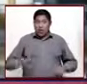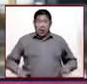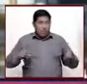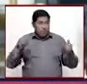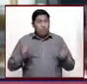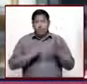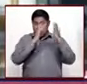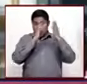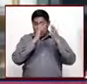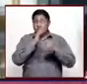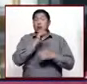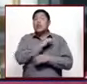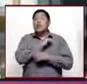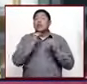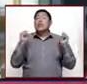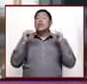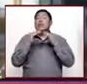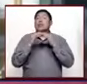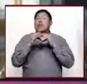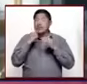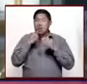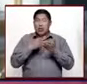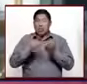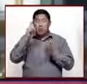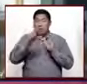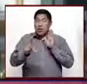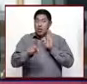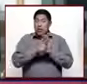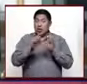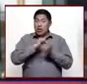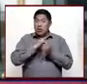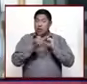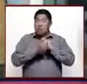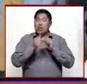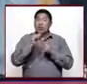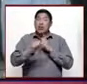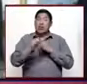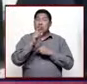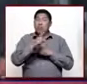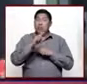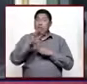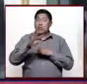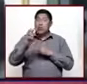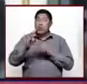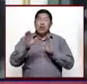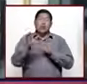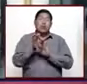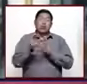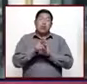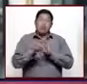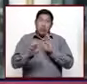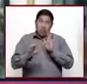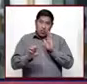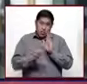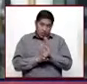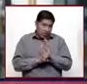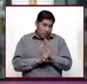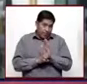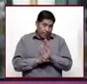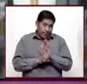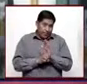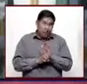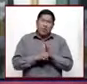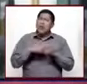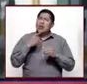los diputados y senadores a aprobar una ley para modificar el artículo 146 de la Constitución Política del